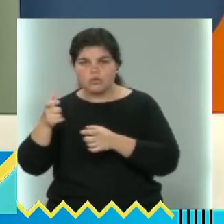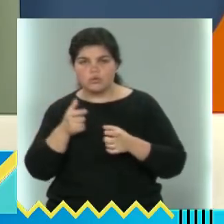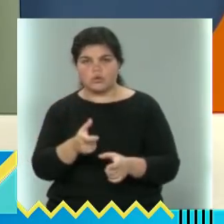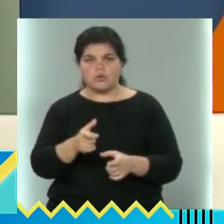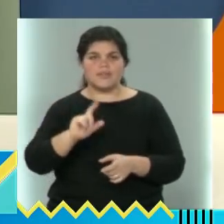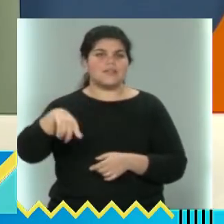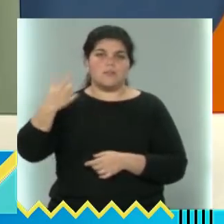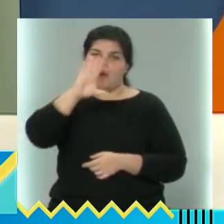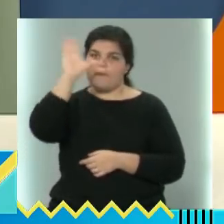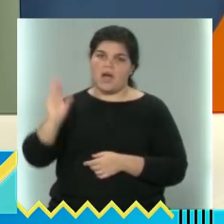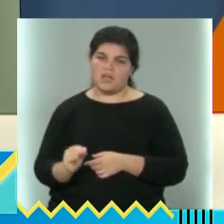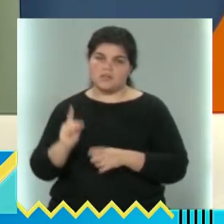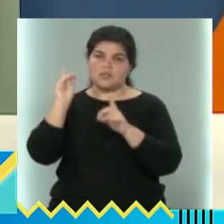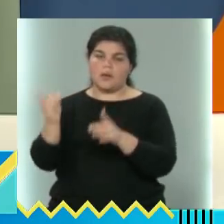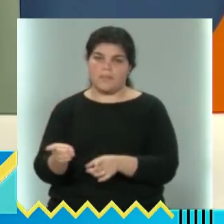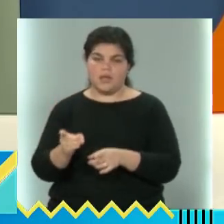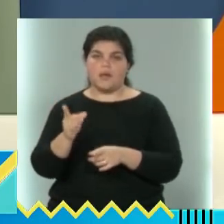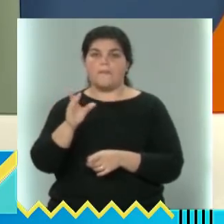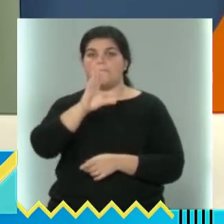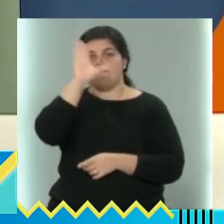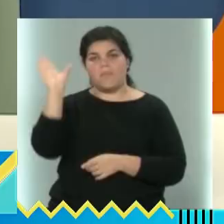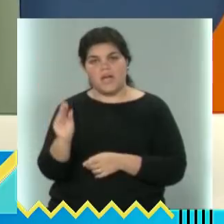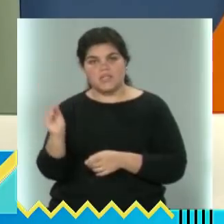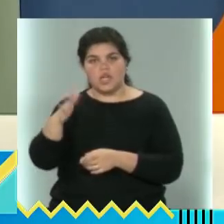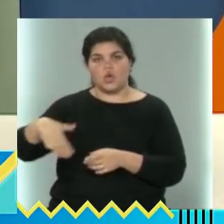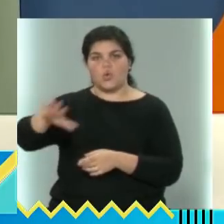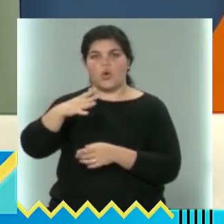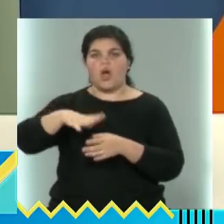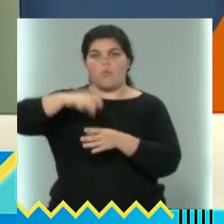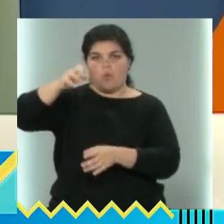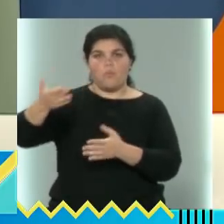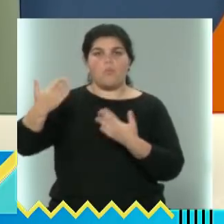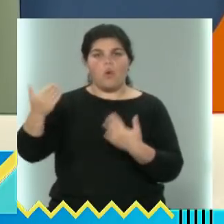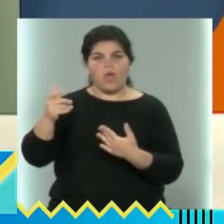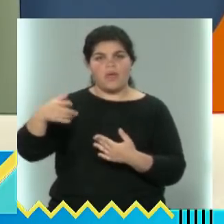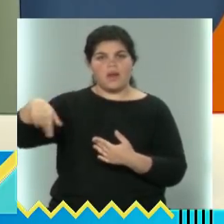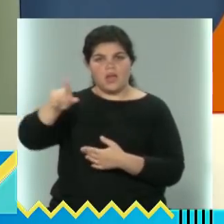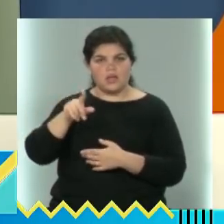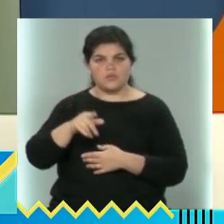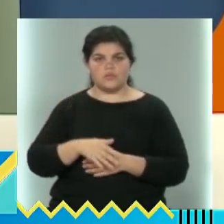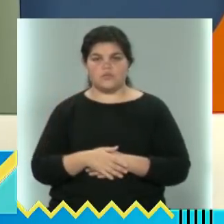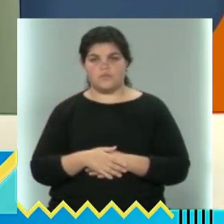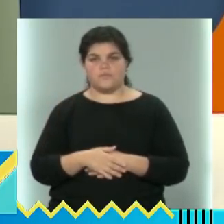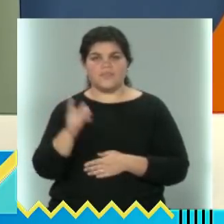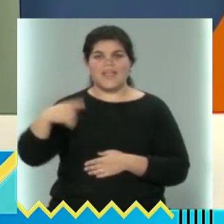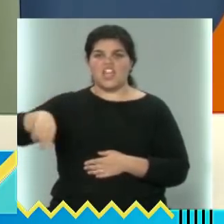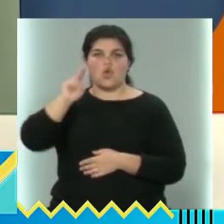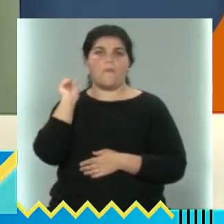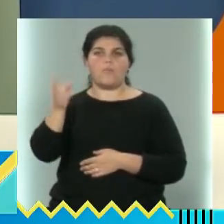países, incluyendo países y territorios con potencial de explotar el fracking, han llegado a